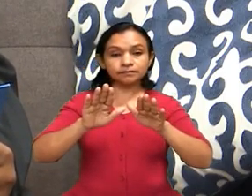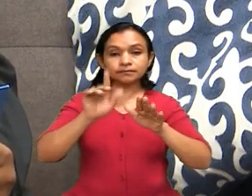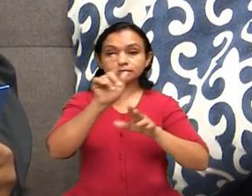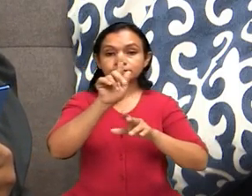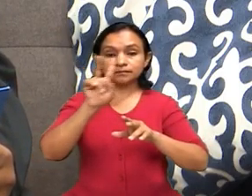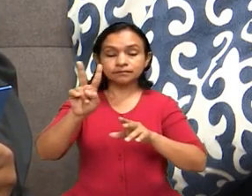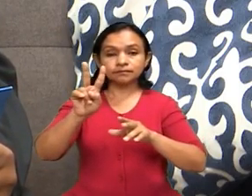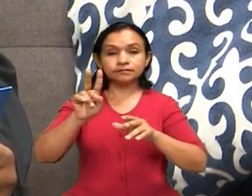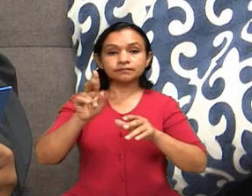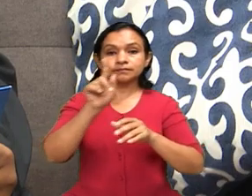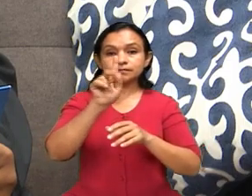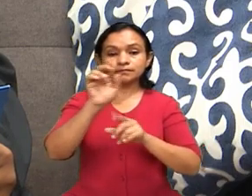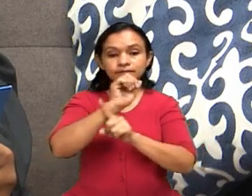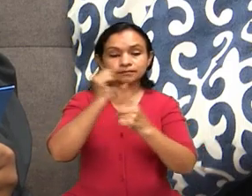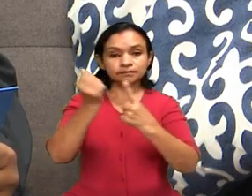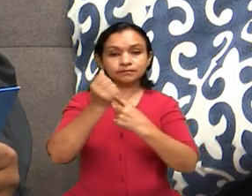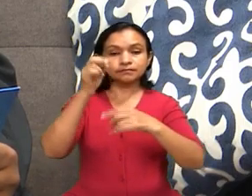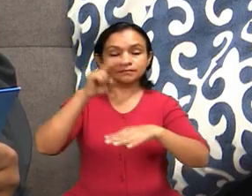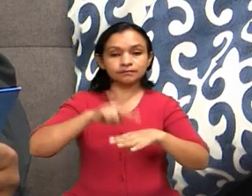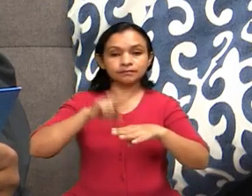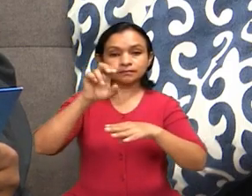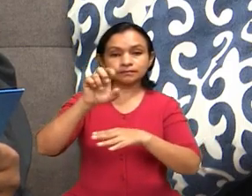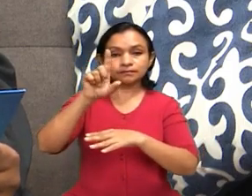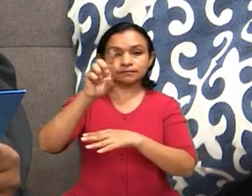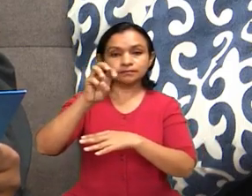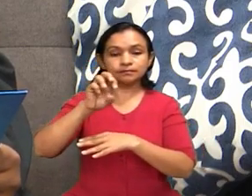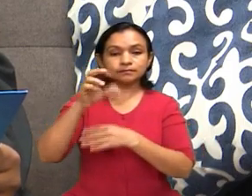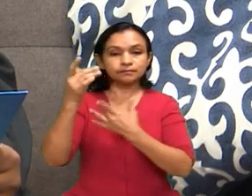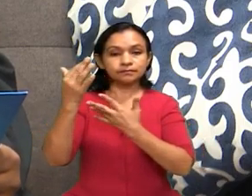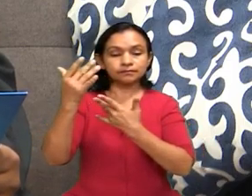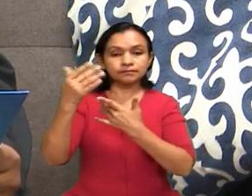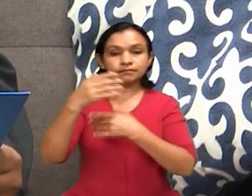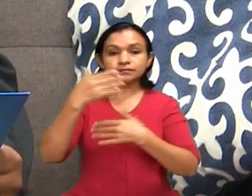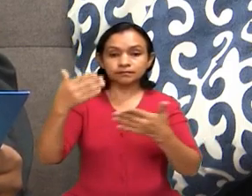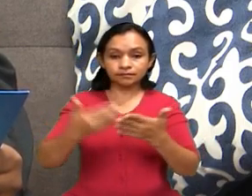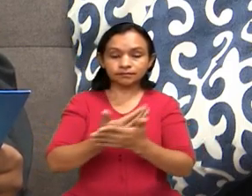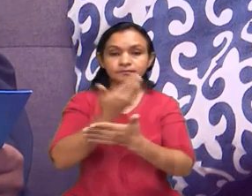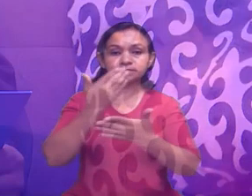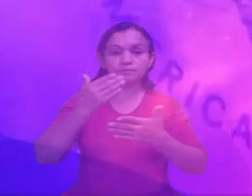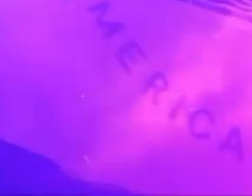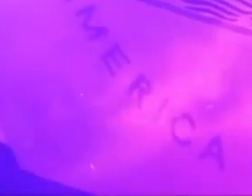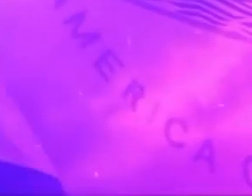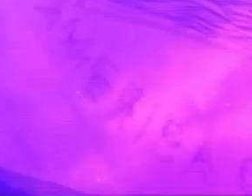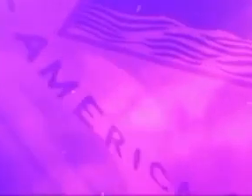parlamentario, el canal de la Asamblea Nacional. Estuvo con ustedes Elber Marci y les esperamos en una nueva edición.